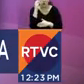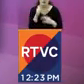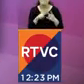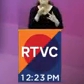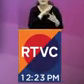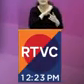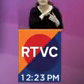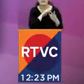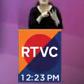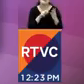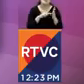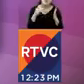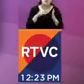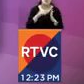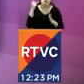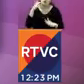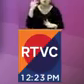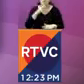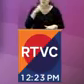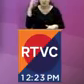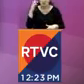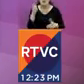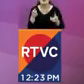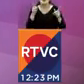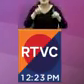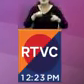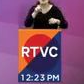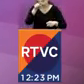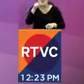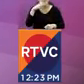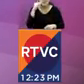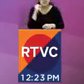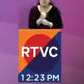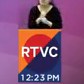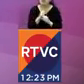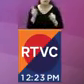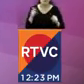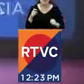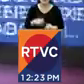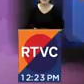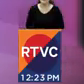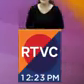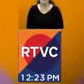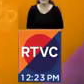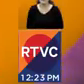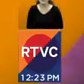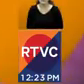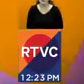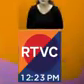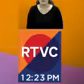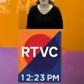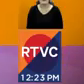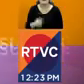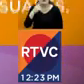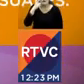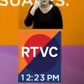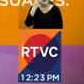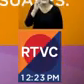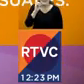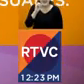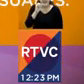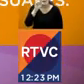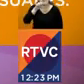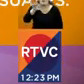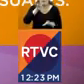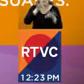bachiller, técnico o tecnólogo profesional y no es indispensable tener experiencia laboral. Atentos porque son 30 vacantes, con un contrato